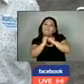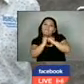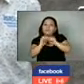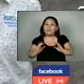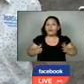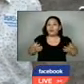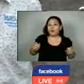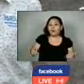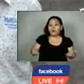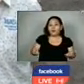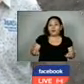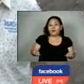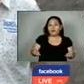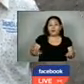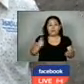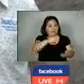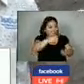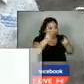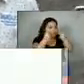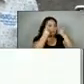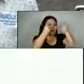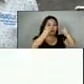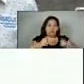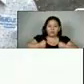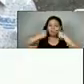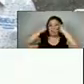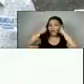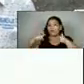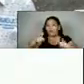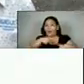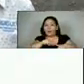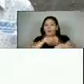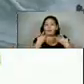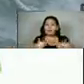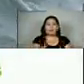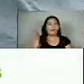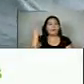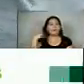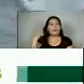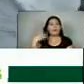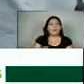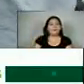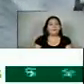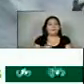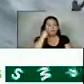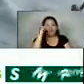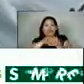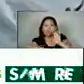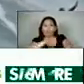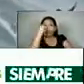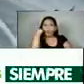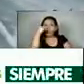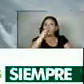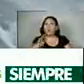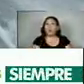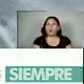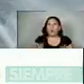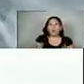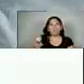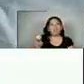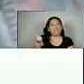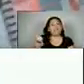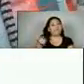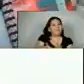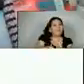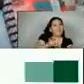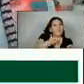las impresiones son basadas sobre experiencia. Lo que más se destaca es el crecimiento económico que